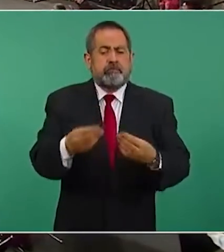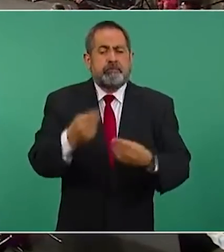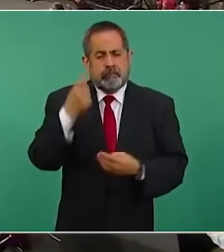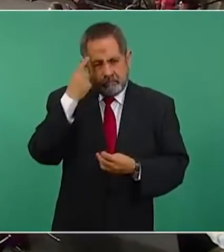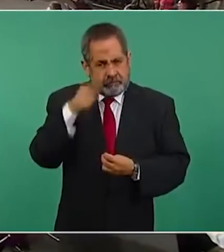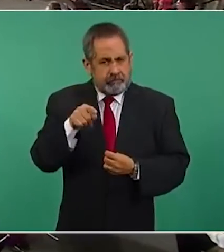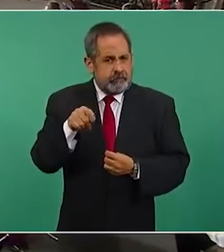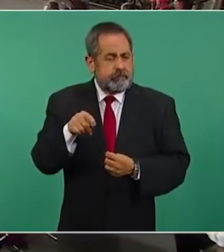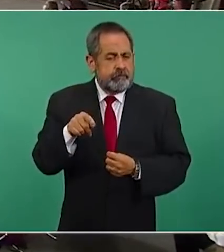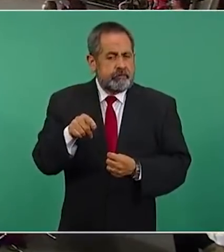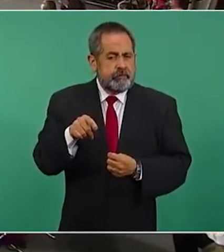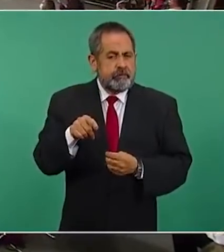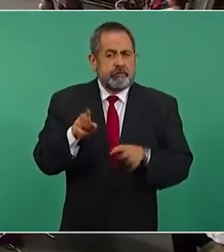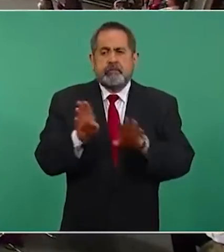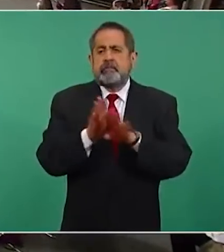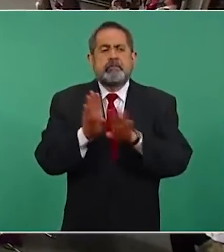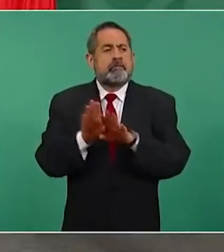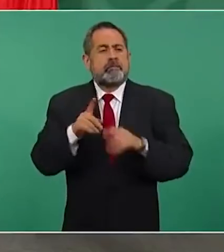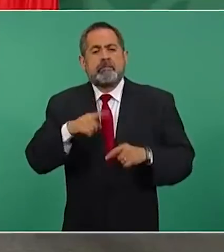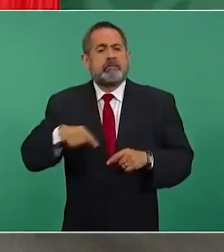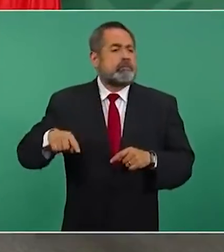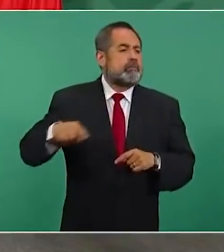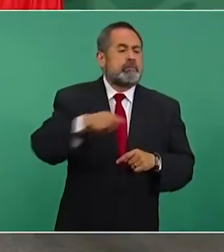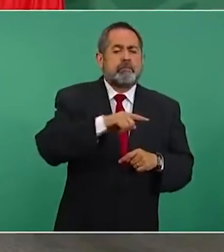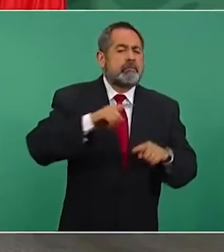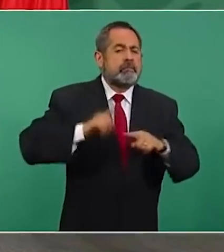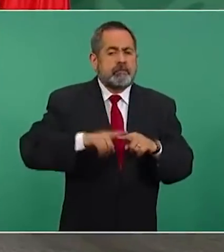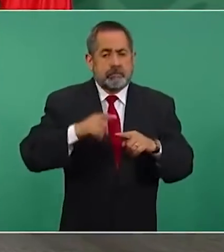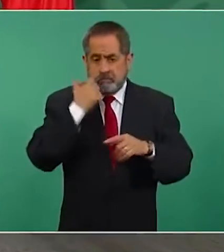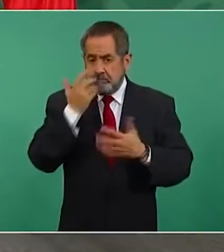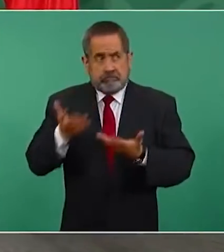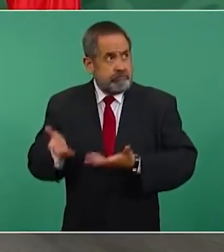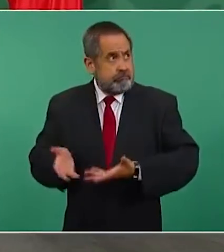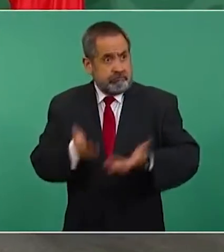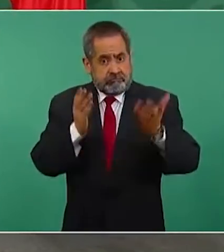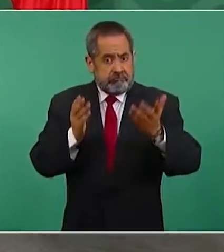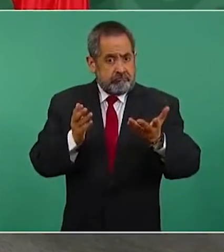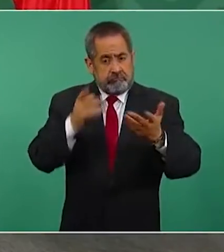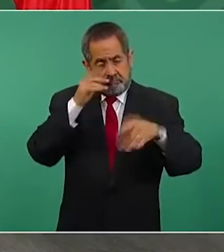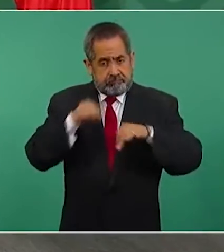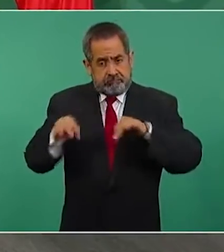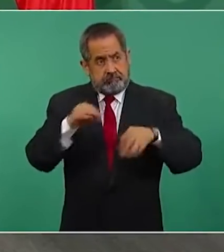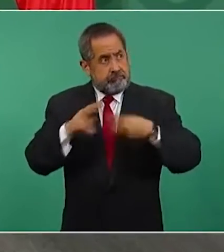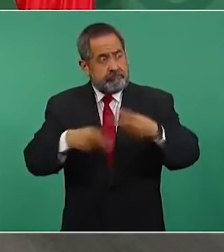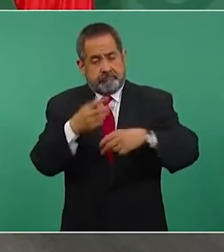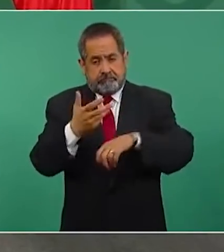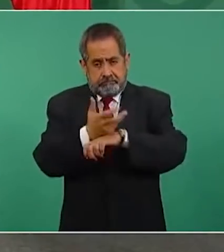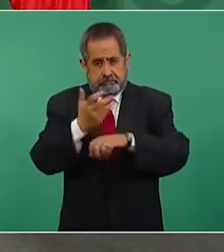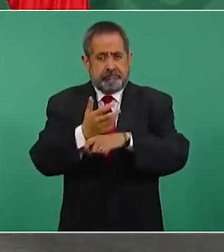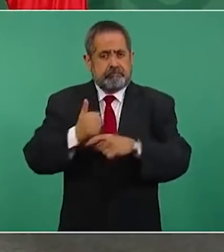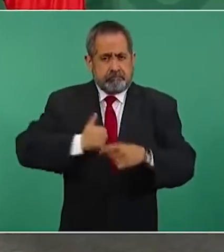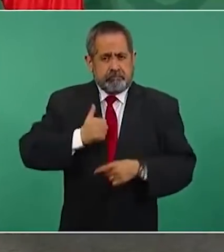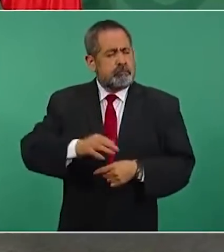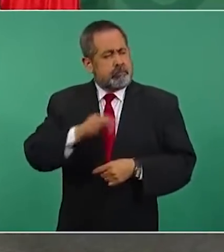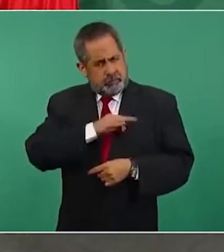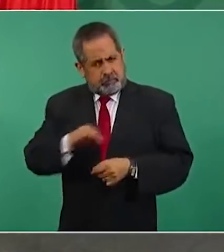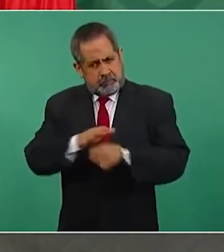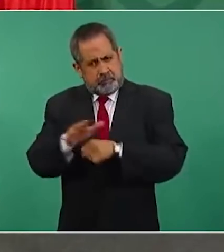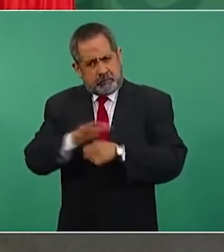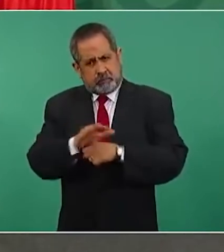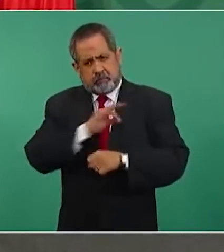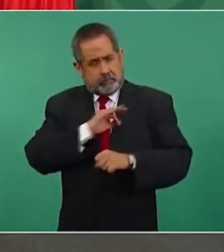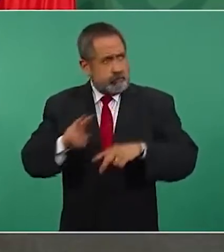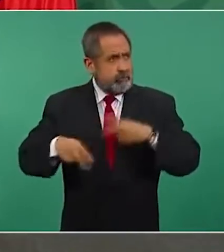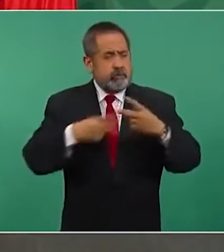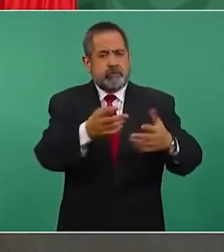que el que quiera irse a trabajar a eeuu el canal lo puede hacer